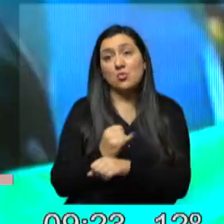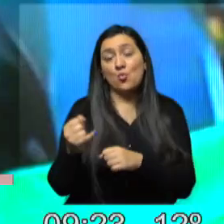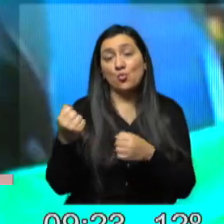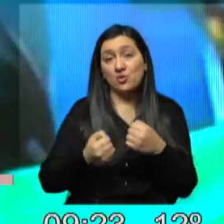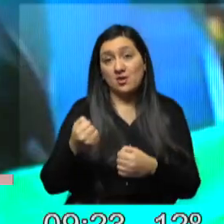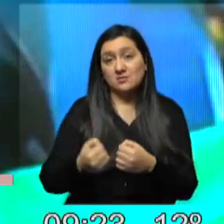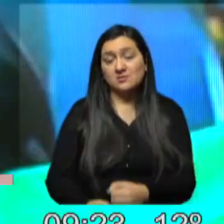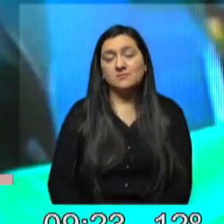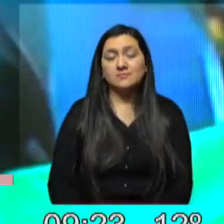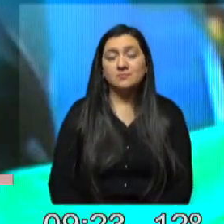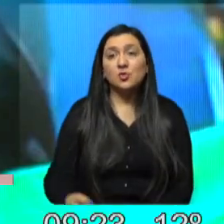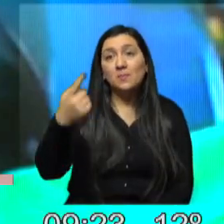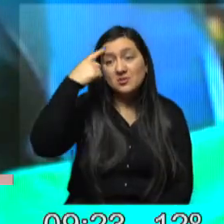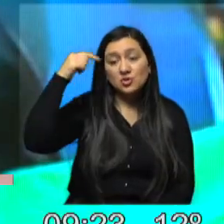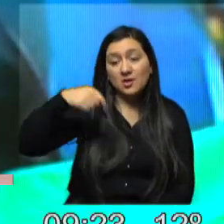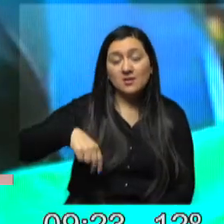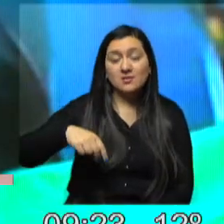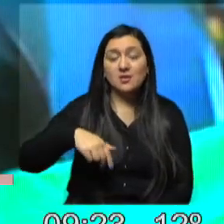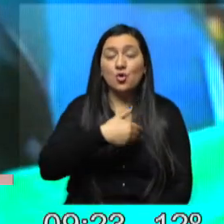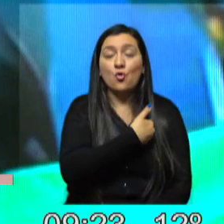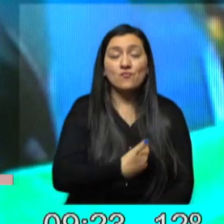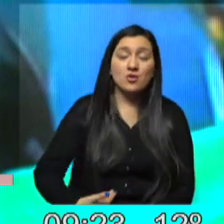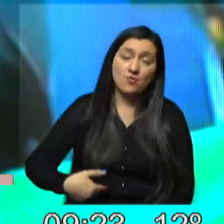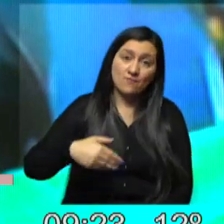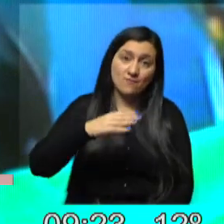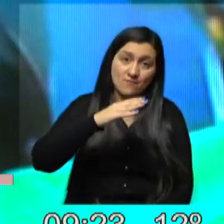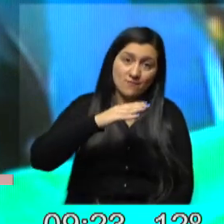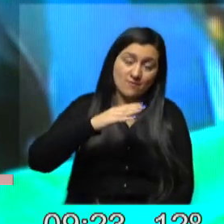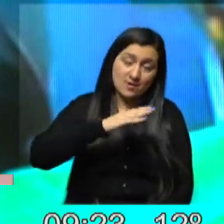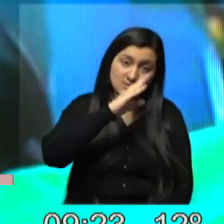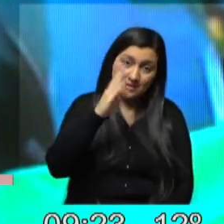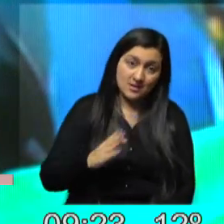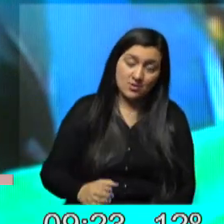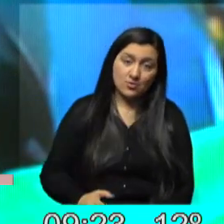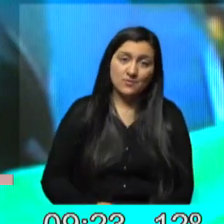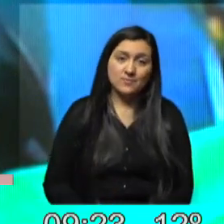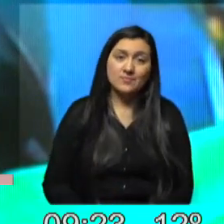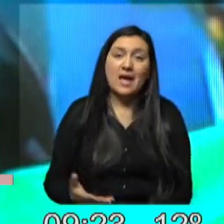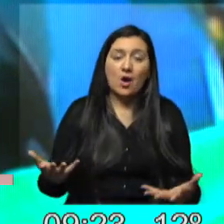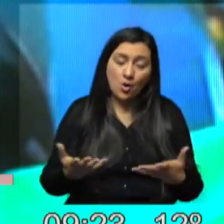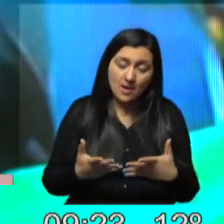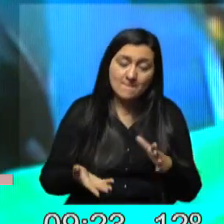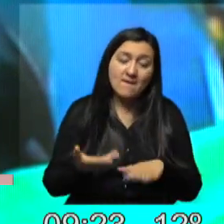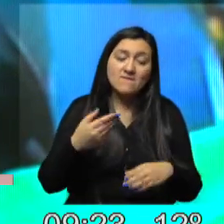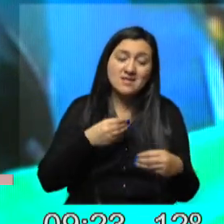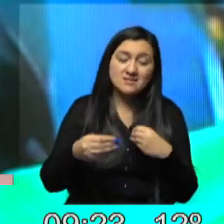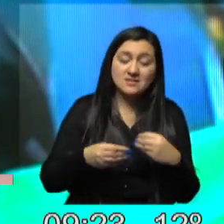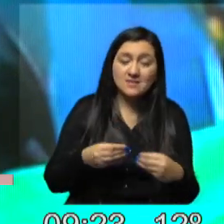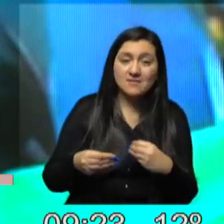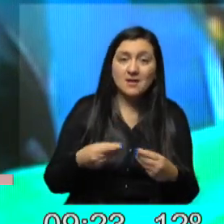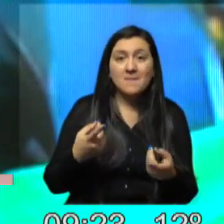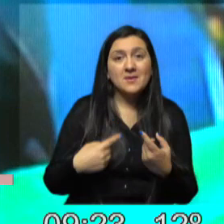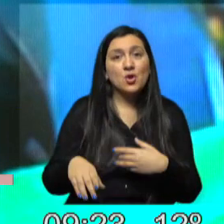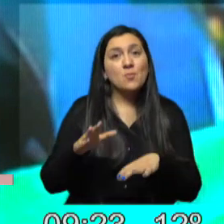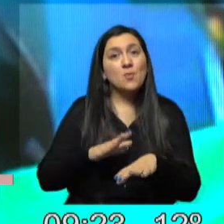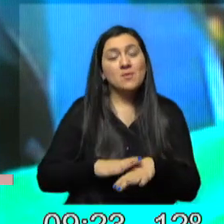incluso este gobierno brasileño, por más que haya tenido una retórica más flexible o más liberal, a la hora